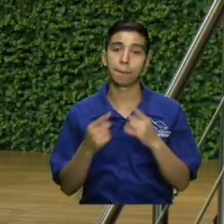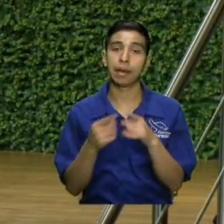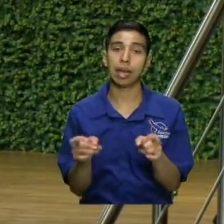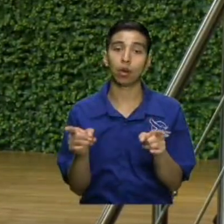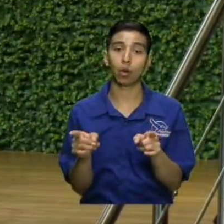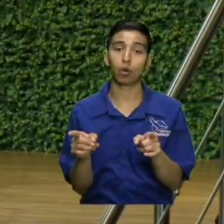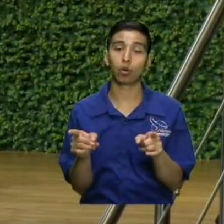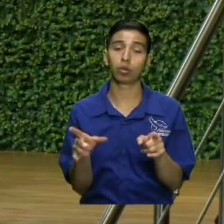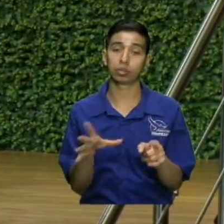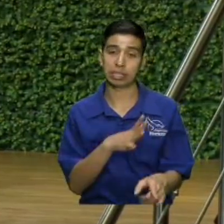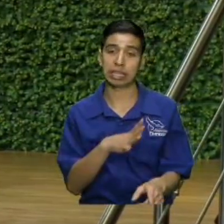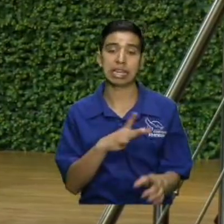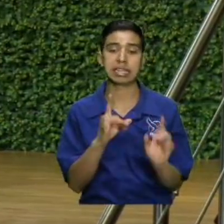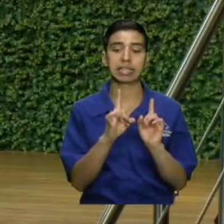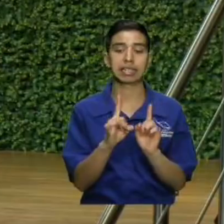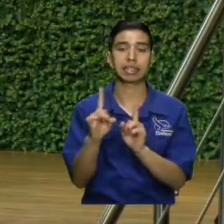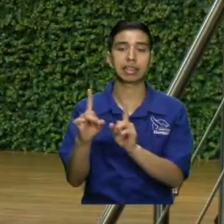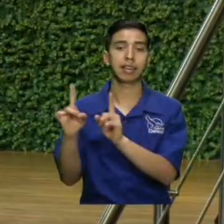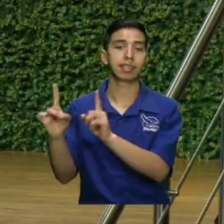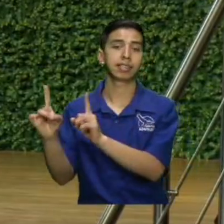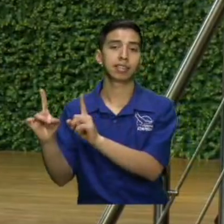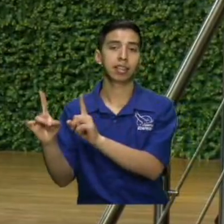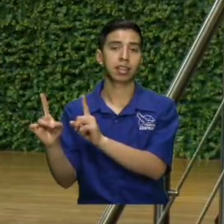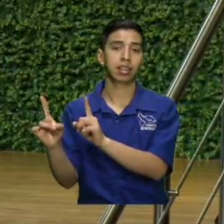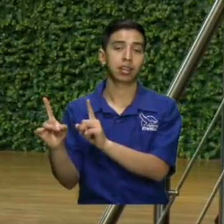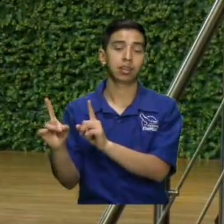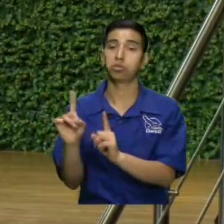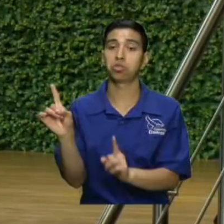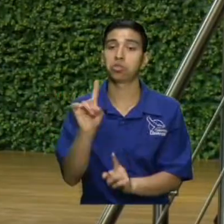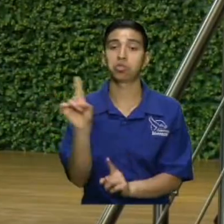da guianza, uno no anda dando palos de ciegos.